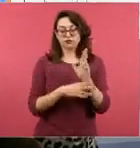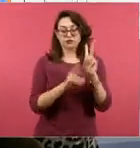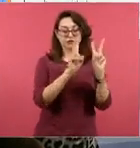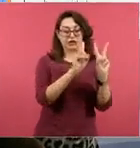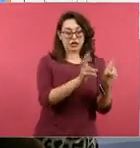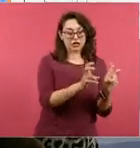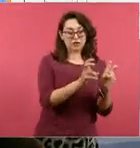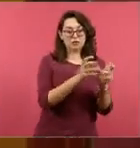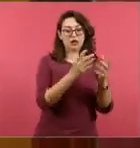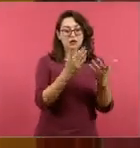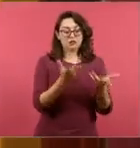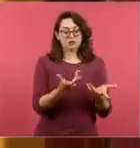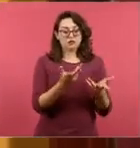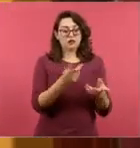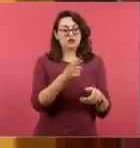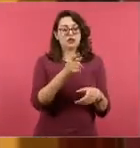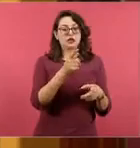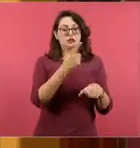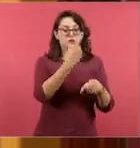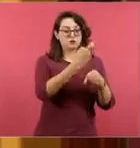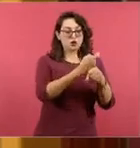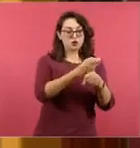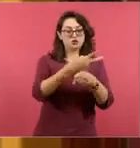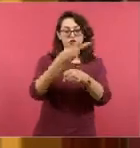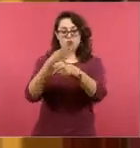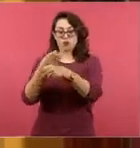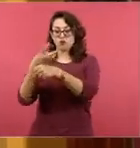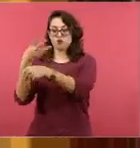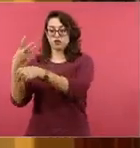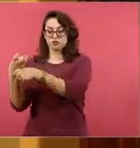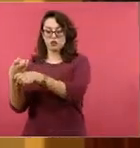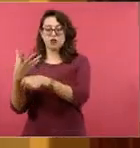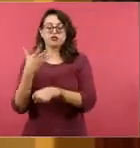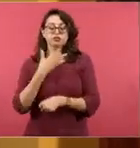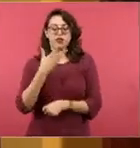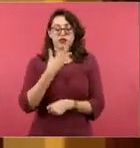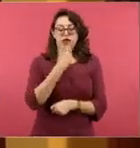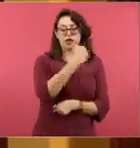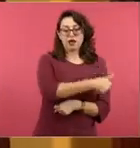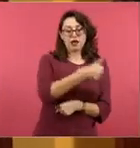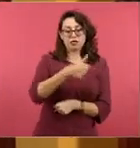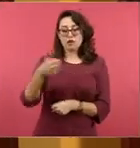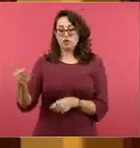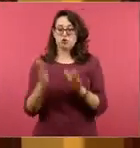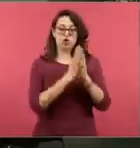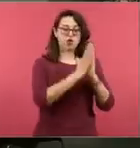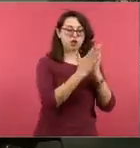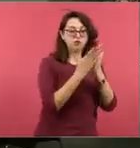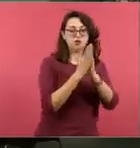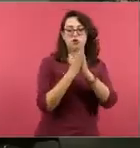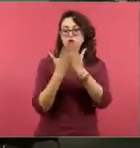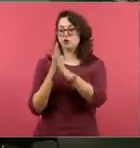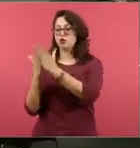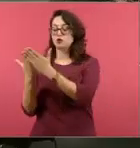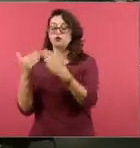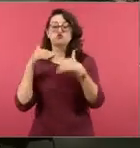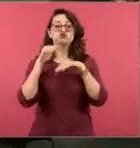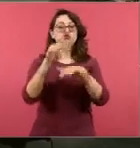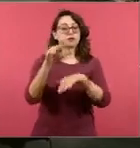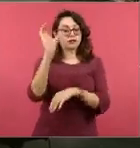va a tener por grado su libro de artículos académicos con estos conocimientos científicos que ya hemos